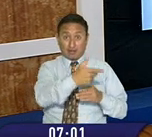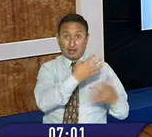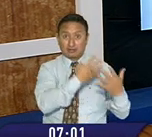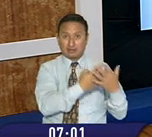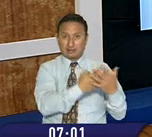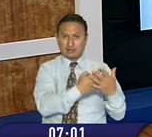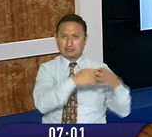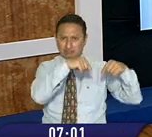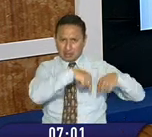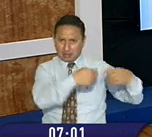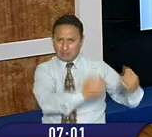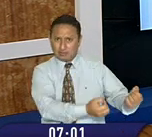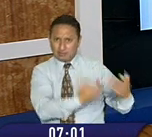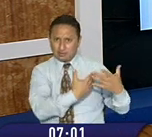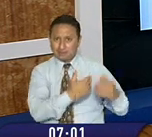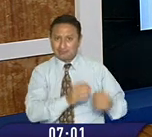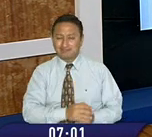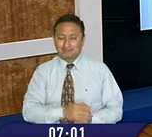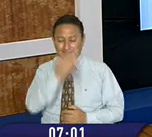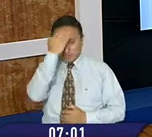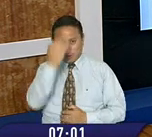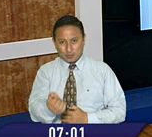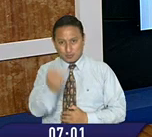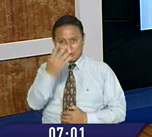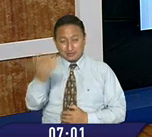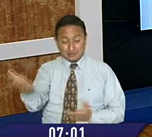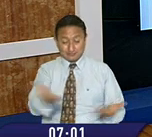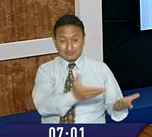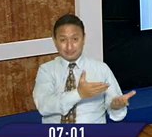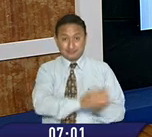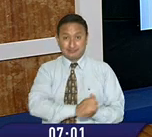centro de rehabilitación. Carlos Julio, buenos días y adelante.